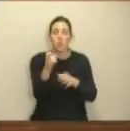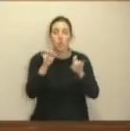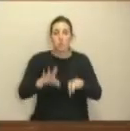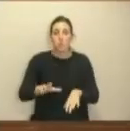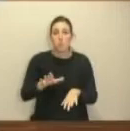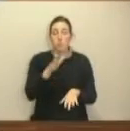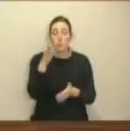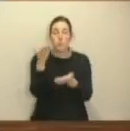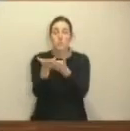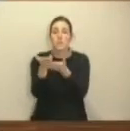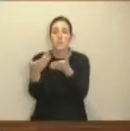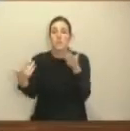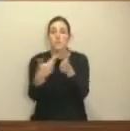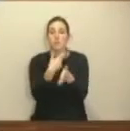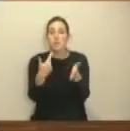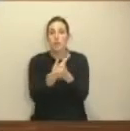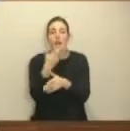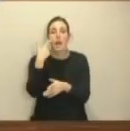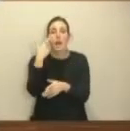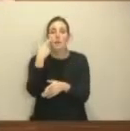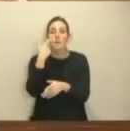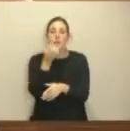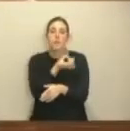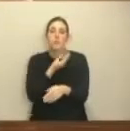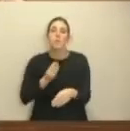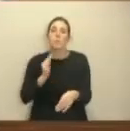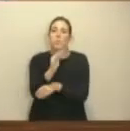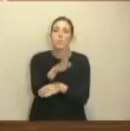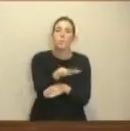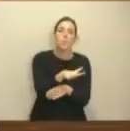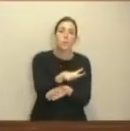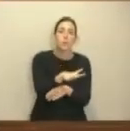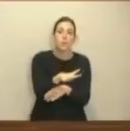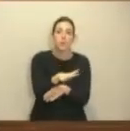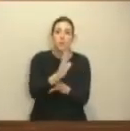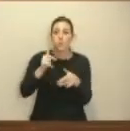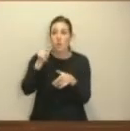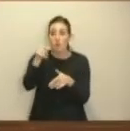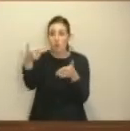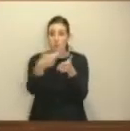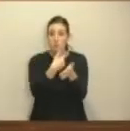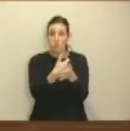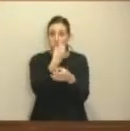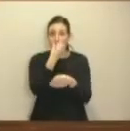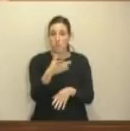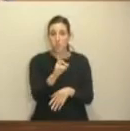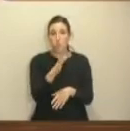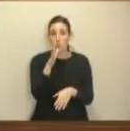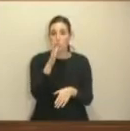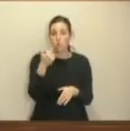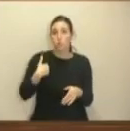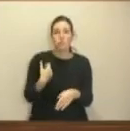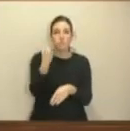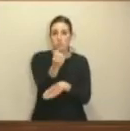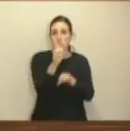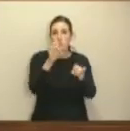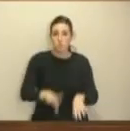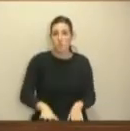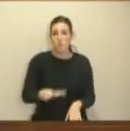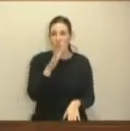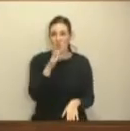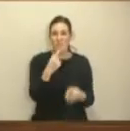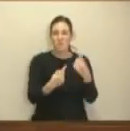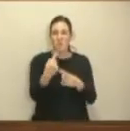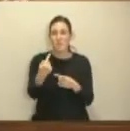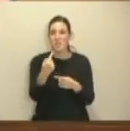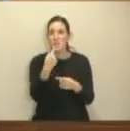pedí explicaciones de a qué iba a destinar esa deuda y usted no lo supo explicar aquí. No lo supo explicar aquí porque trató de engañar a esta Cámara, dijo que era para un pago a